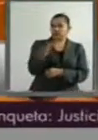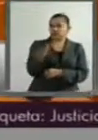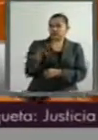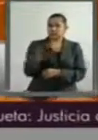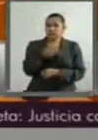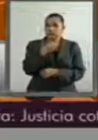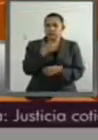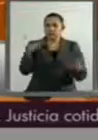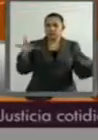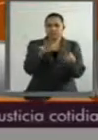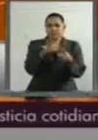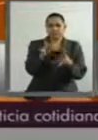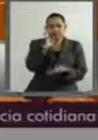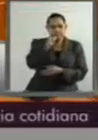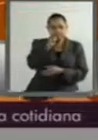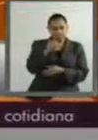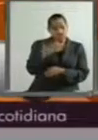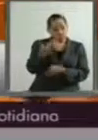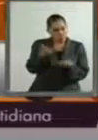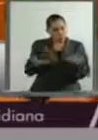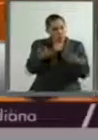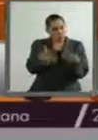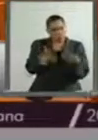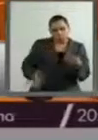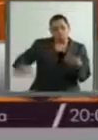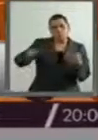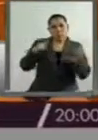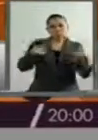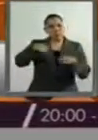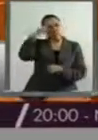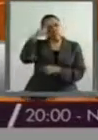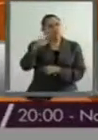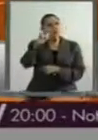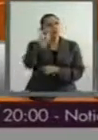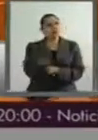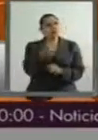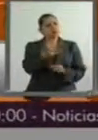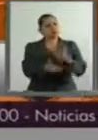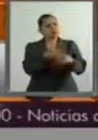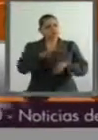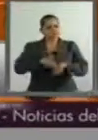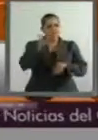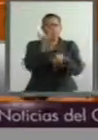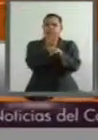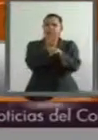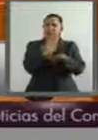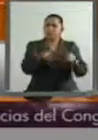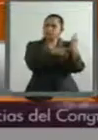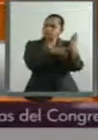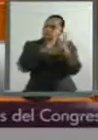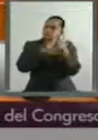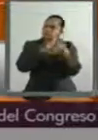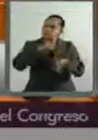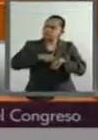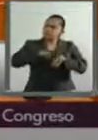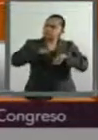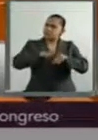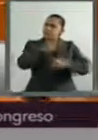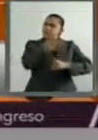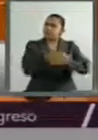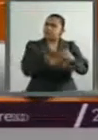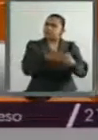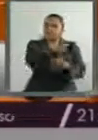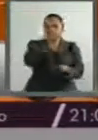a dar en la sociedad mexicana y que es claramente no solo un segundo paso en la agenda de transparencia,